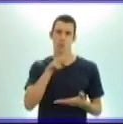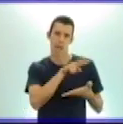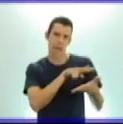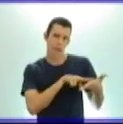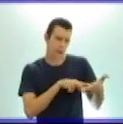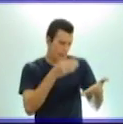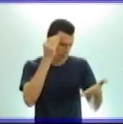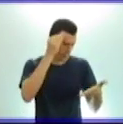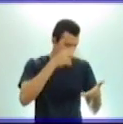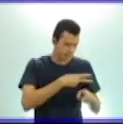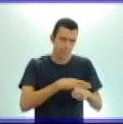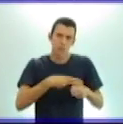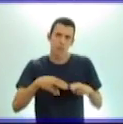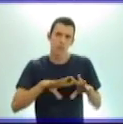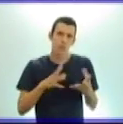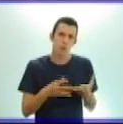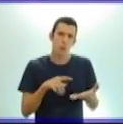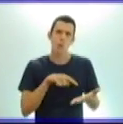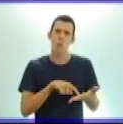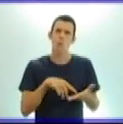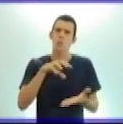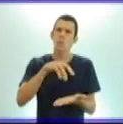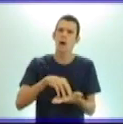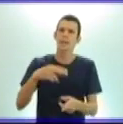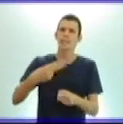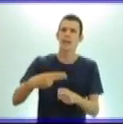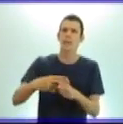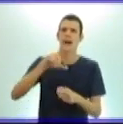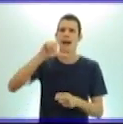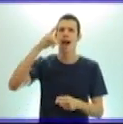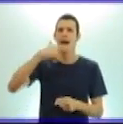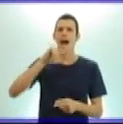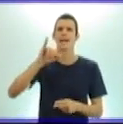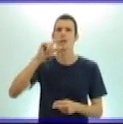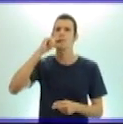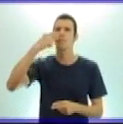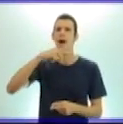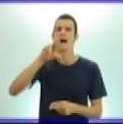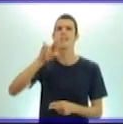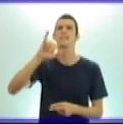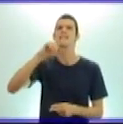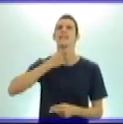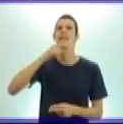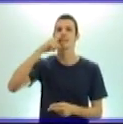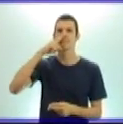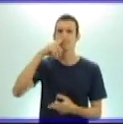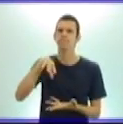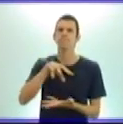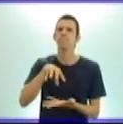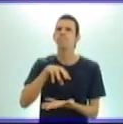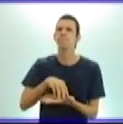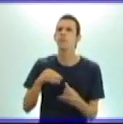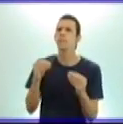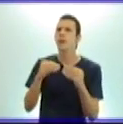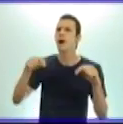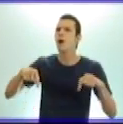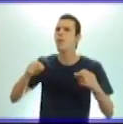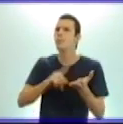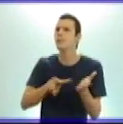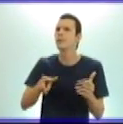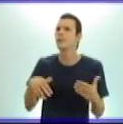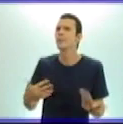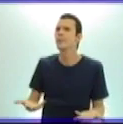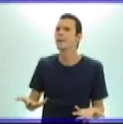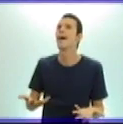Caibarien, lo ubicaremos en Villa Clara. Pero cuando vayamos a ubicar a Yaguajay o